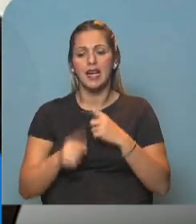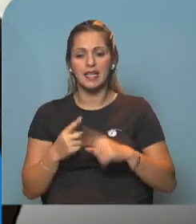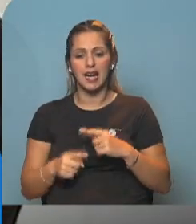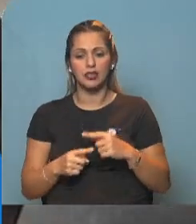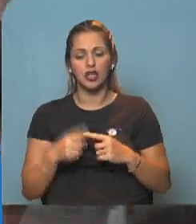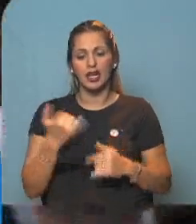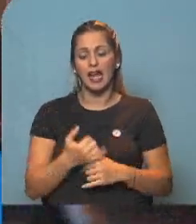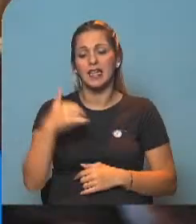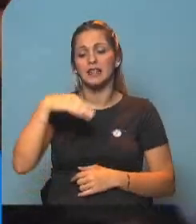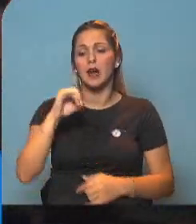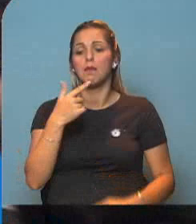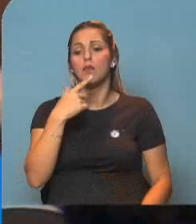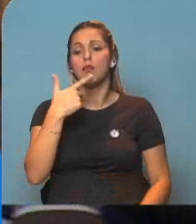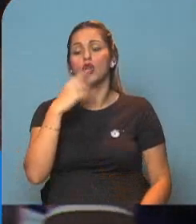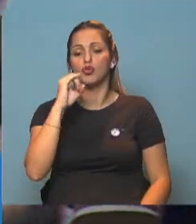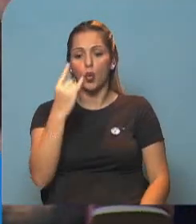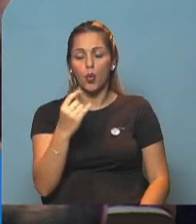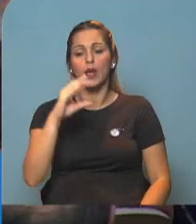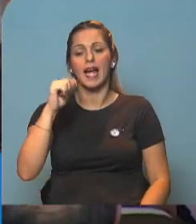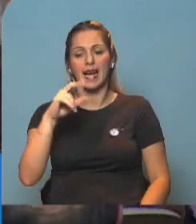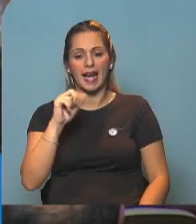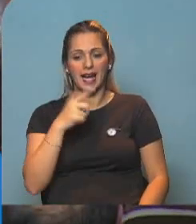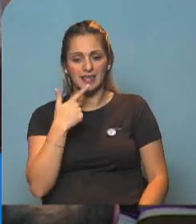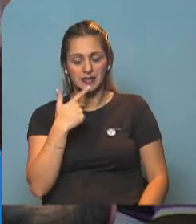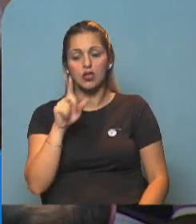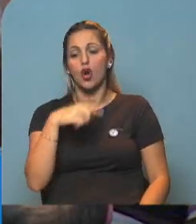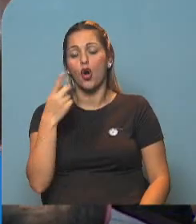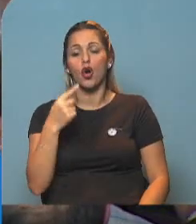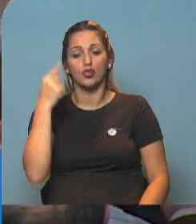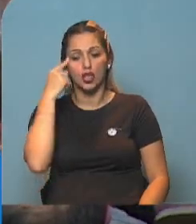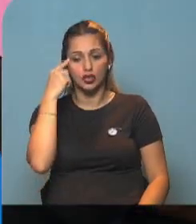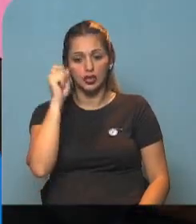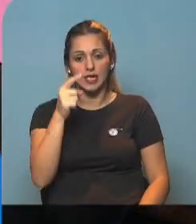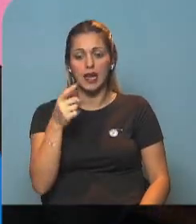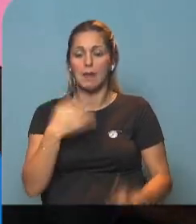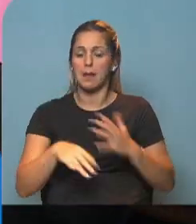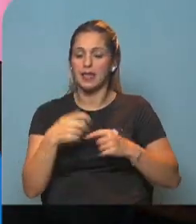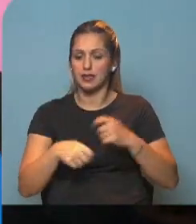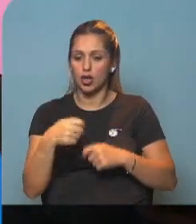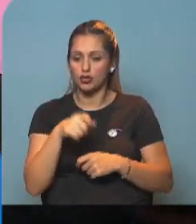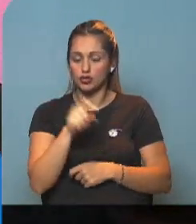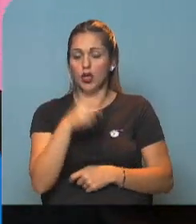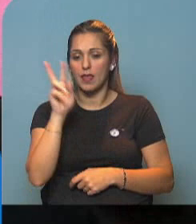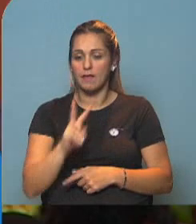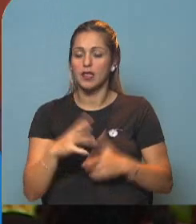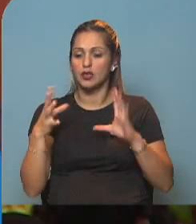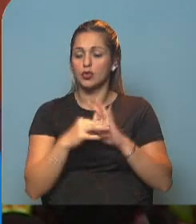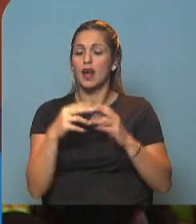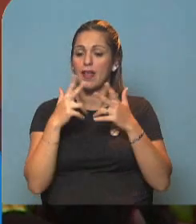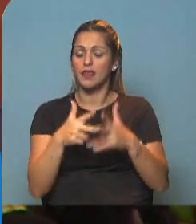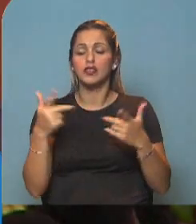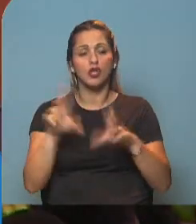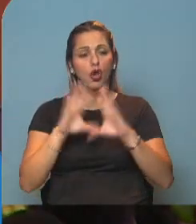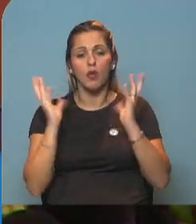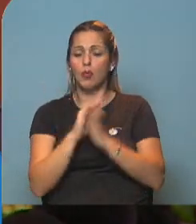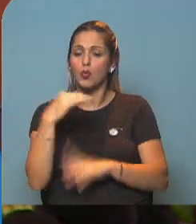entre Moscú y Caracas. China, uno de los principales socios comerciales de Venezuela, aseguró que todo el mundo debería respetar